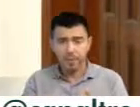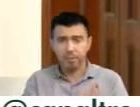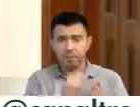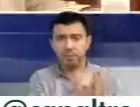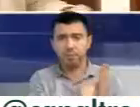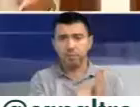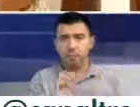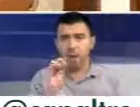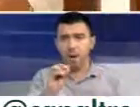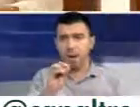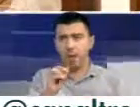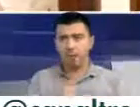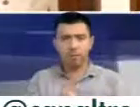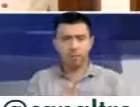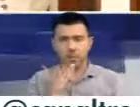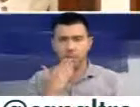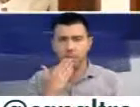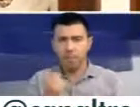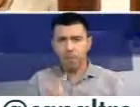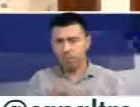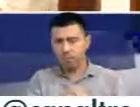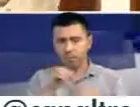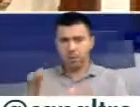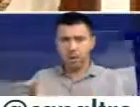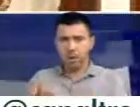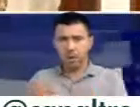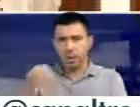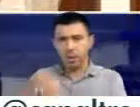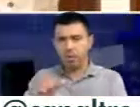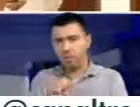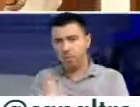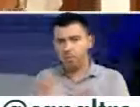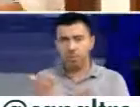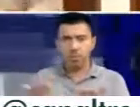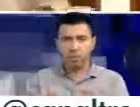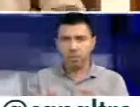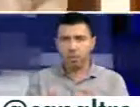recibirá los beneficios de traslado del lugar donde fue amenazado y se le respetará